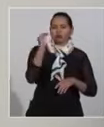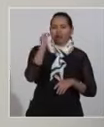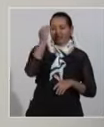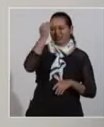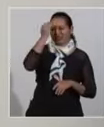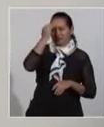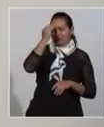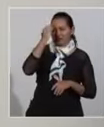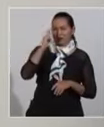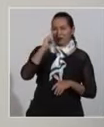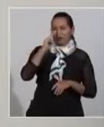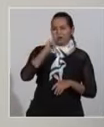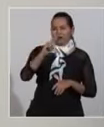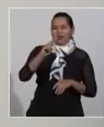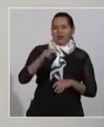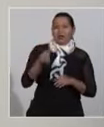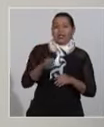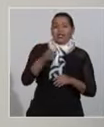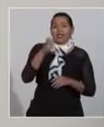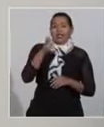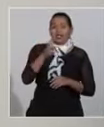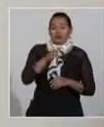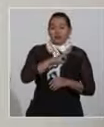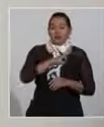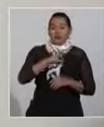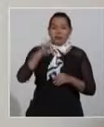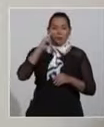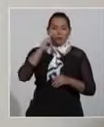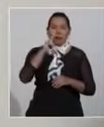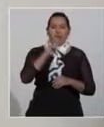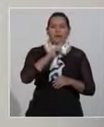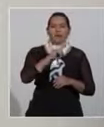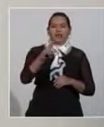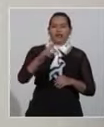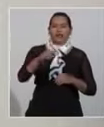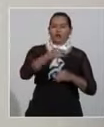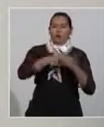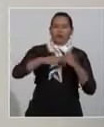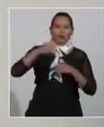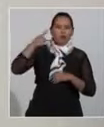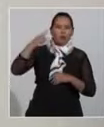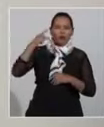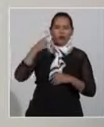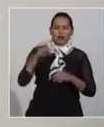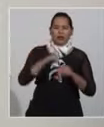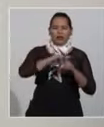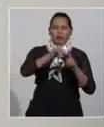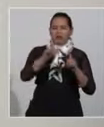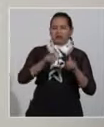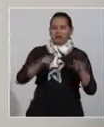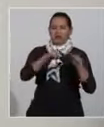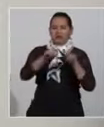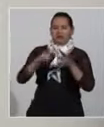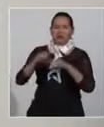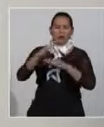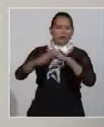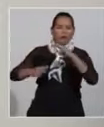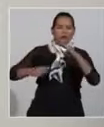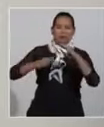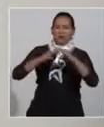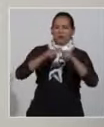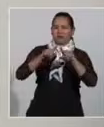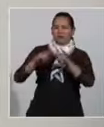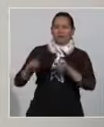sea visto en Puebla, en México y a través de los medios digitales en diversos lugares del mundo. Es